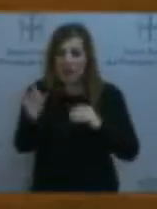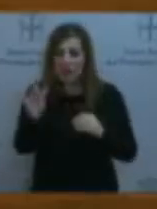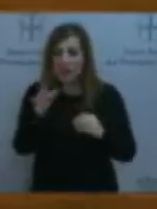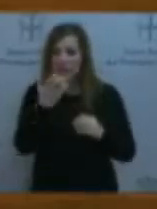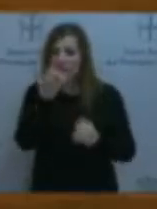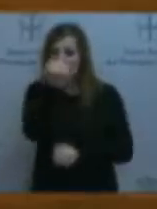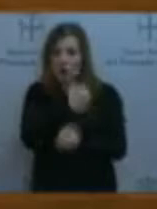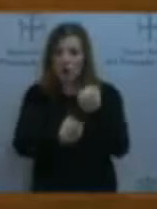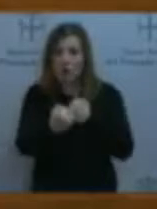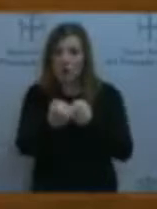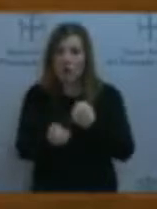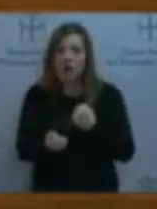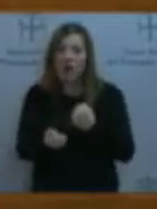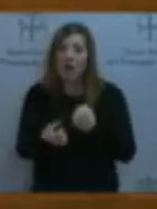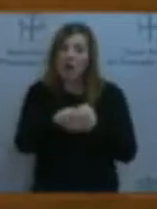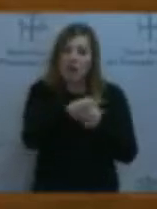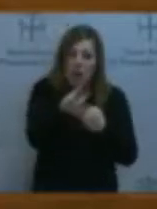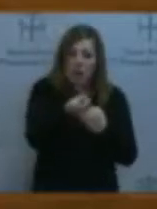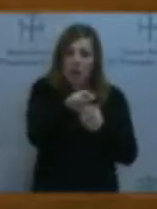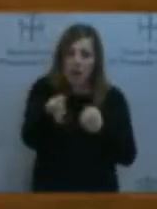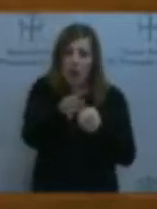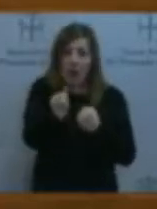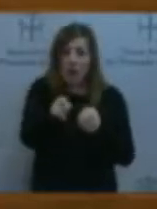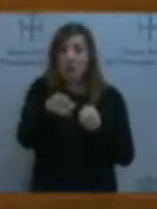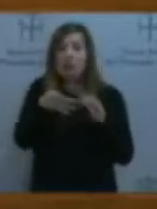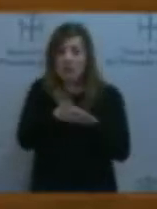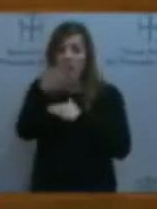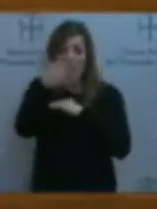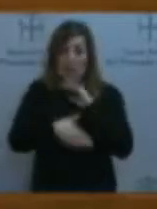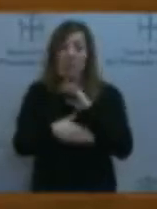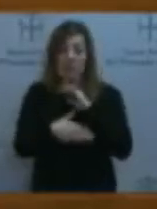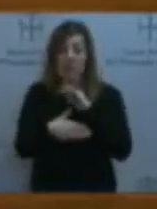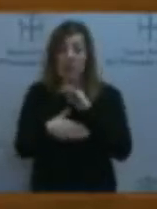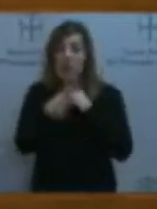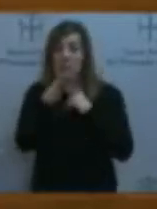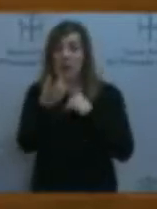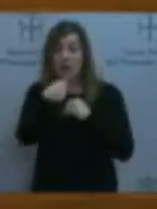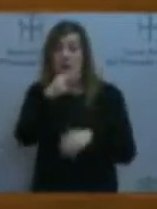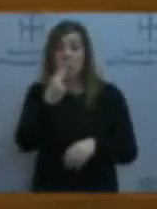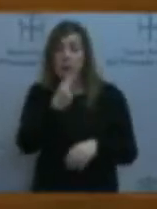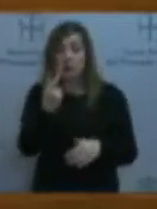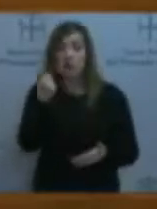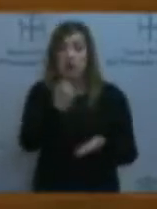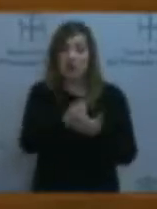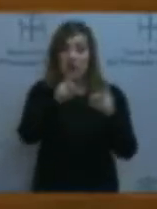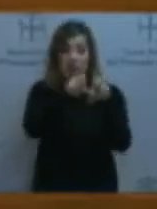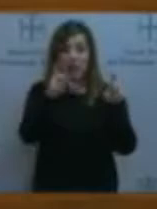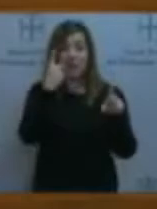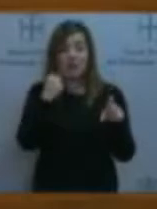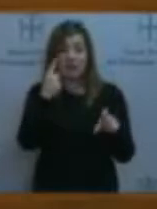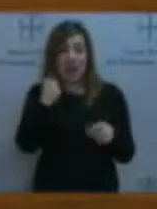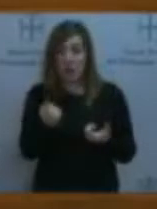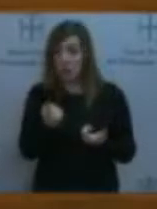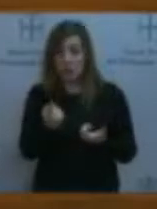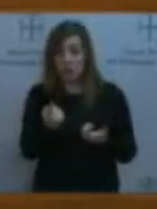economía pesa una losa de deuda, claro que eso va a limitar la capacidad que tengamos de volver a comprometernos con entidades bancarias que, por cierto, no han sido con